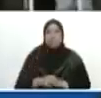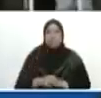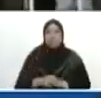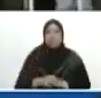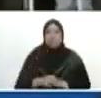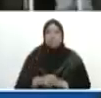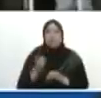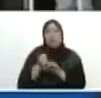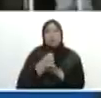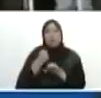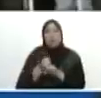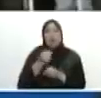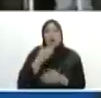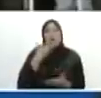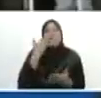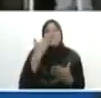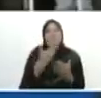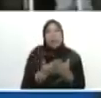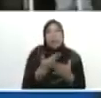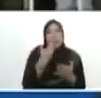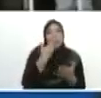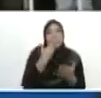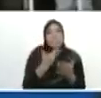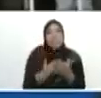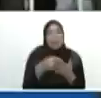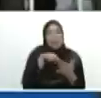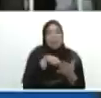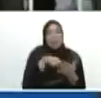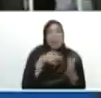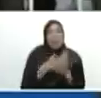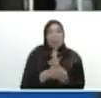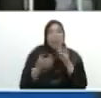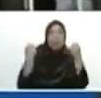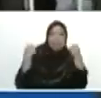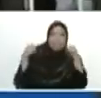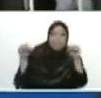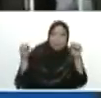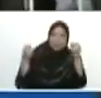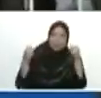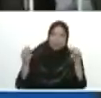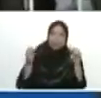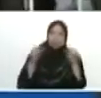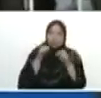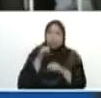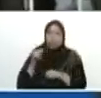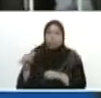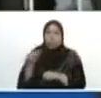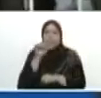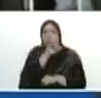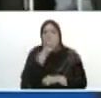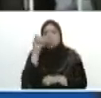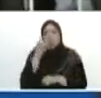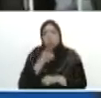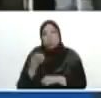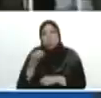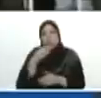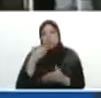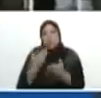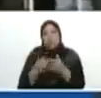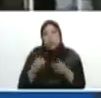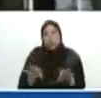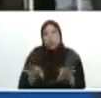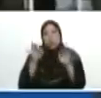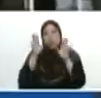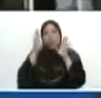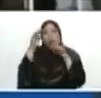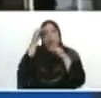he elaborado un plan que quiero activar y así lo anuncio para el zulia un plan especial